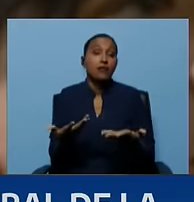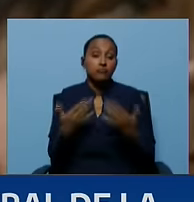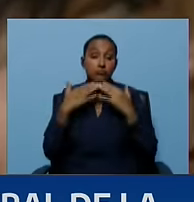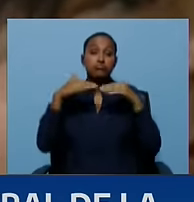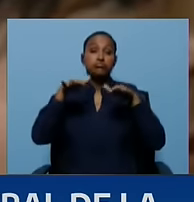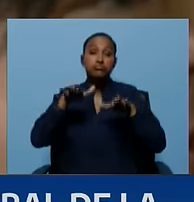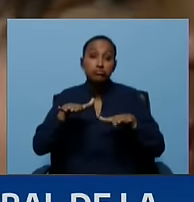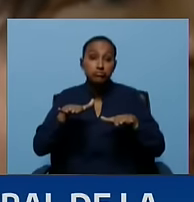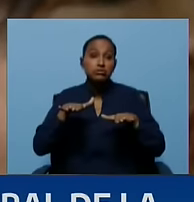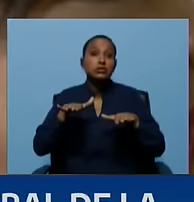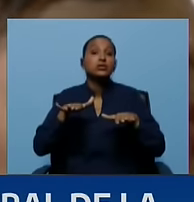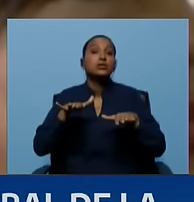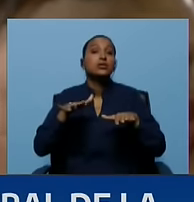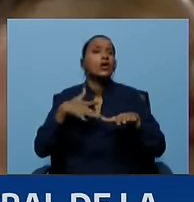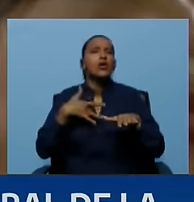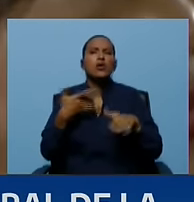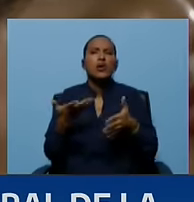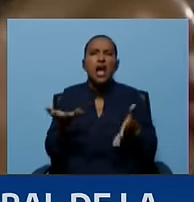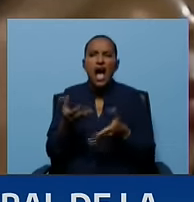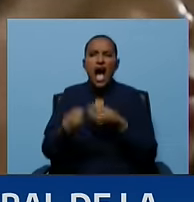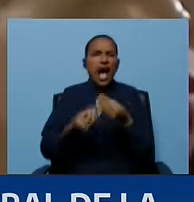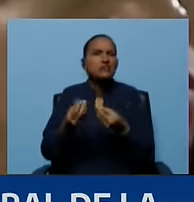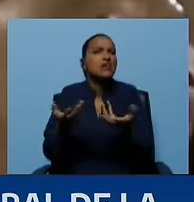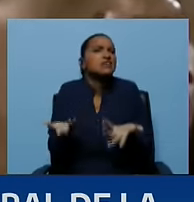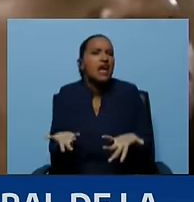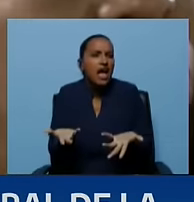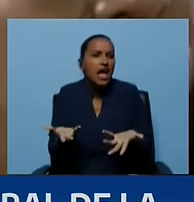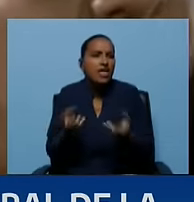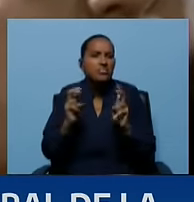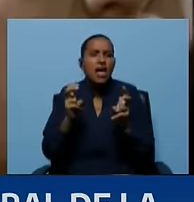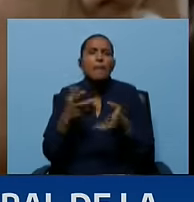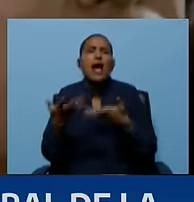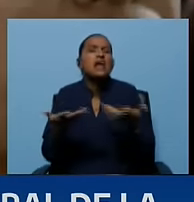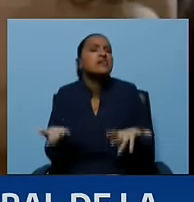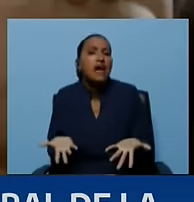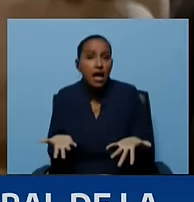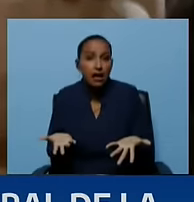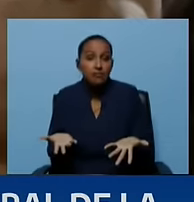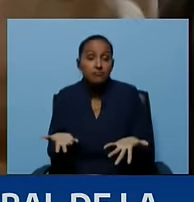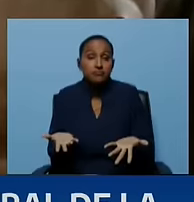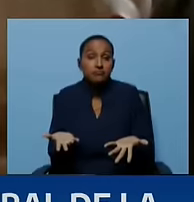métodos burocráticos y lo que yo he venido calificando,